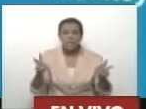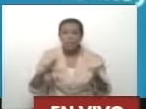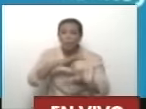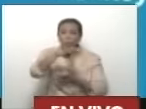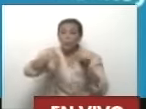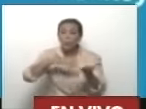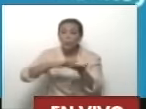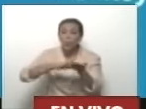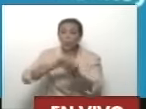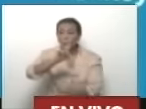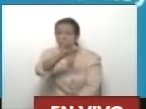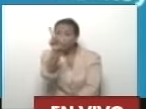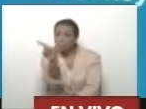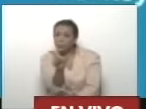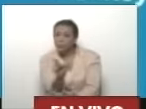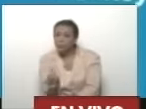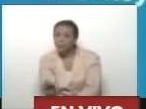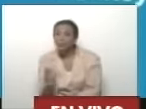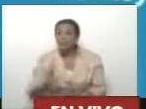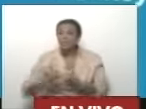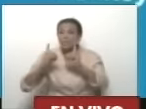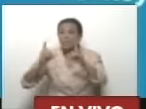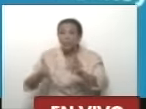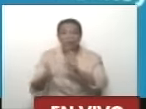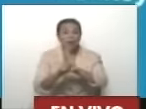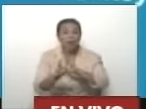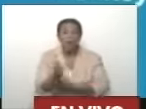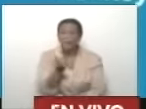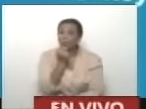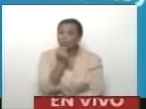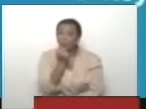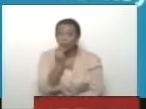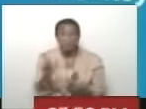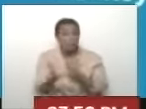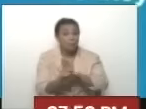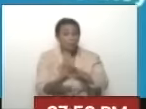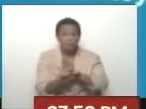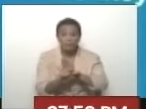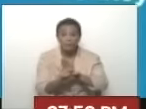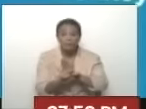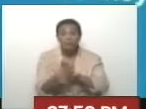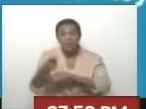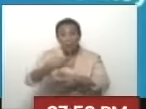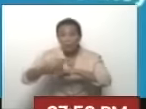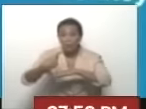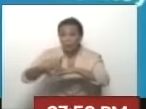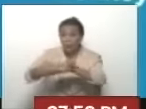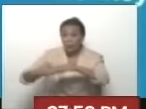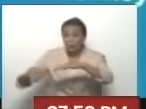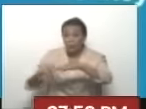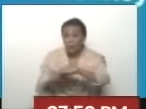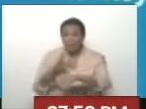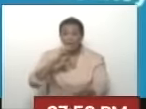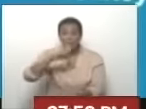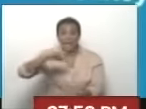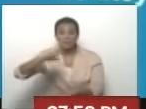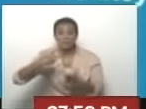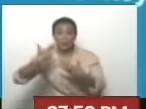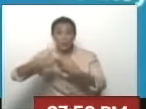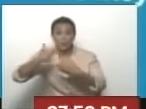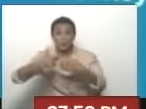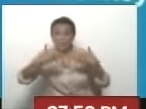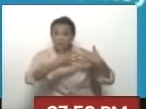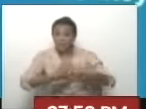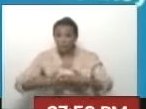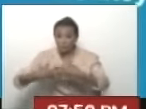conflicto que ha surgido por las decisiones ilegales del gobierno de Guyana y del ExxonMobil. vamos con la